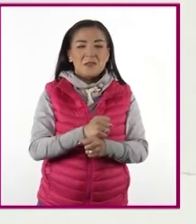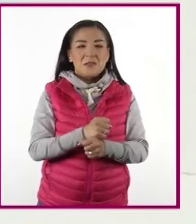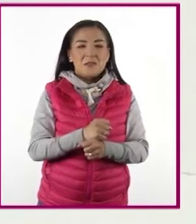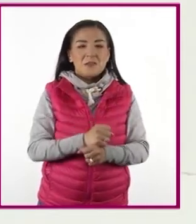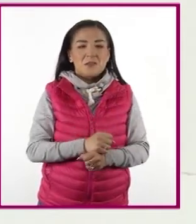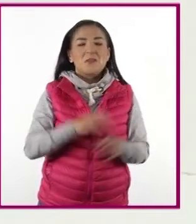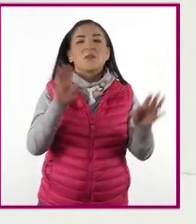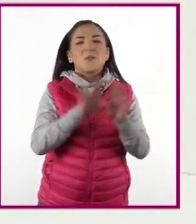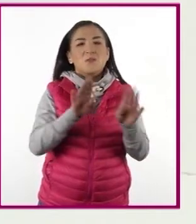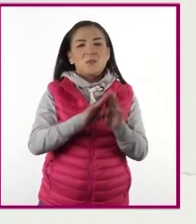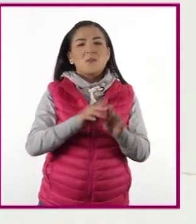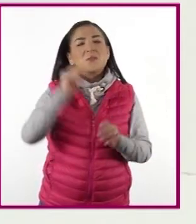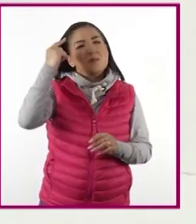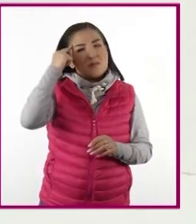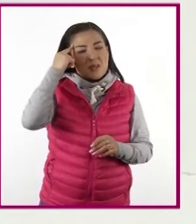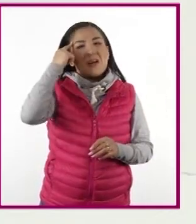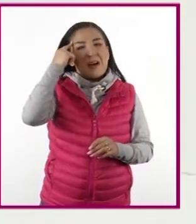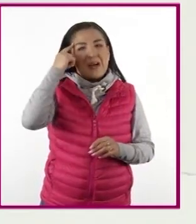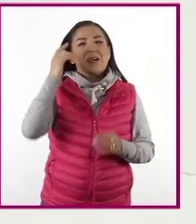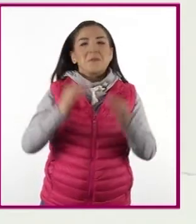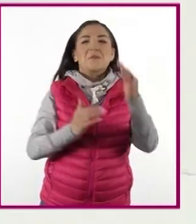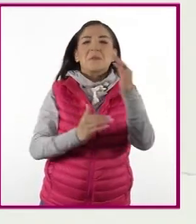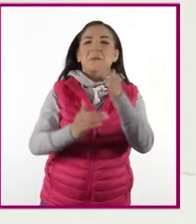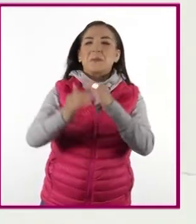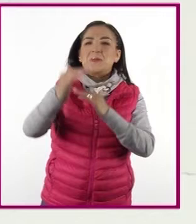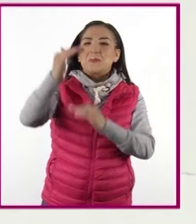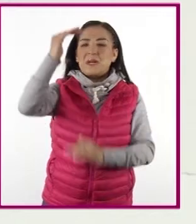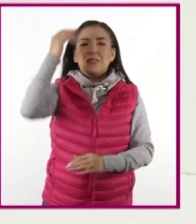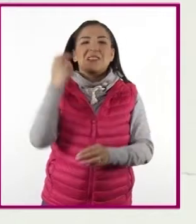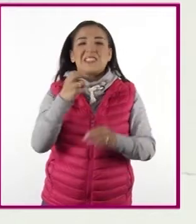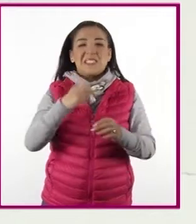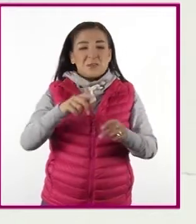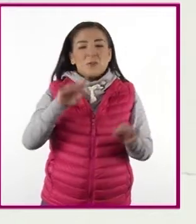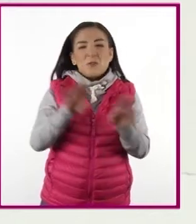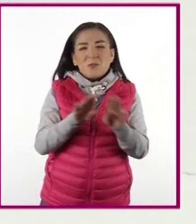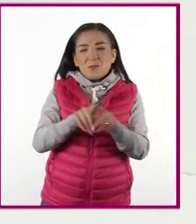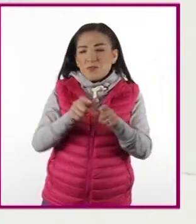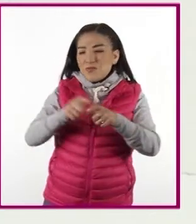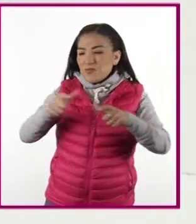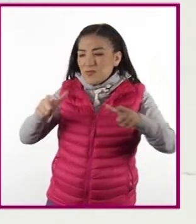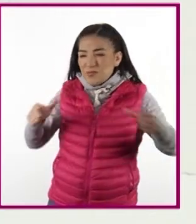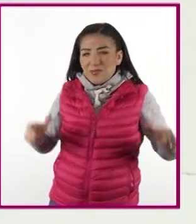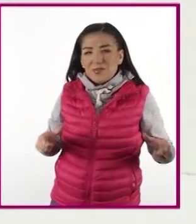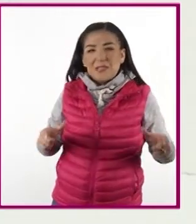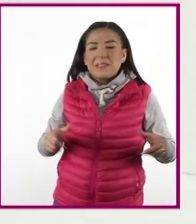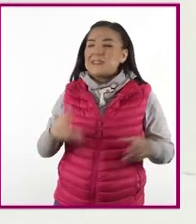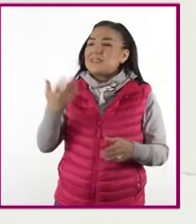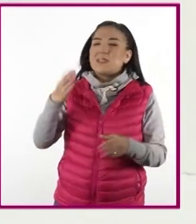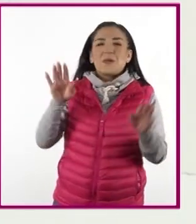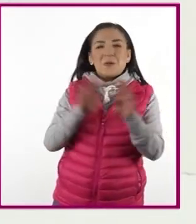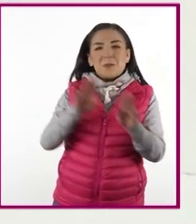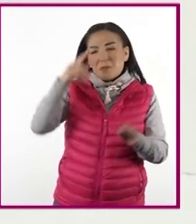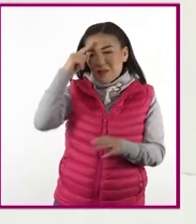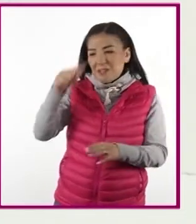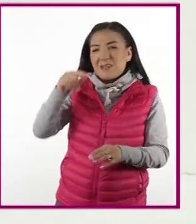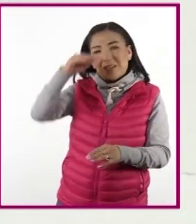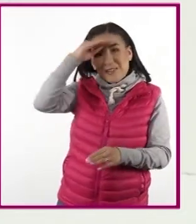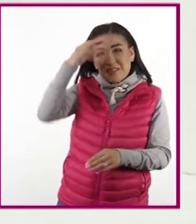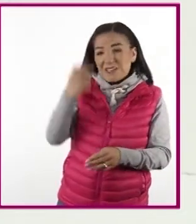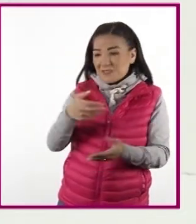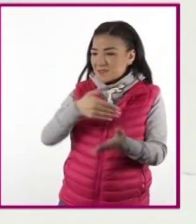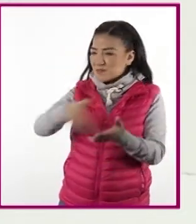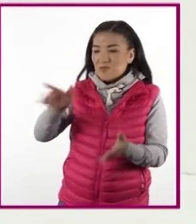crecido notablemente, los mestizos y las castas. Excluidos de participar en actividades políticas